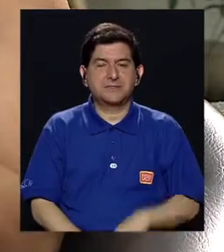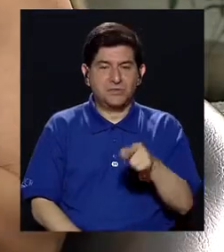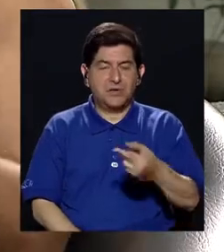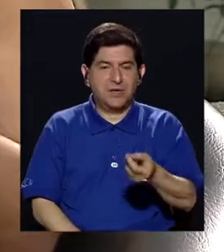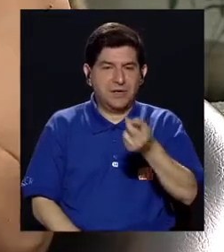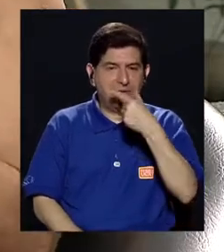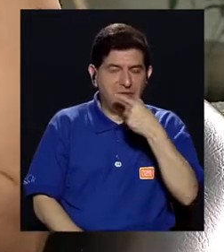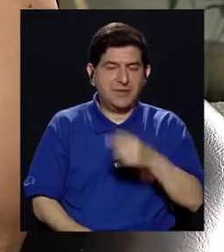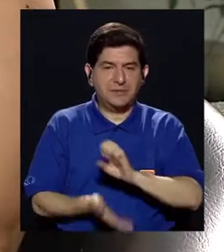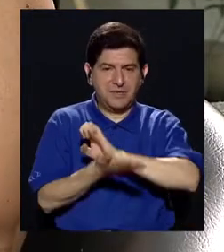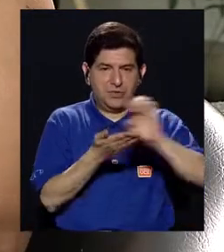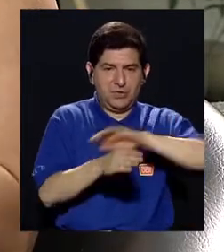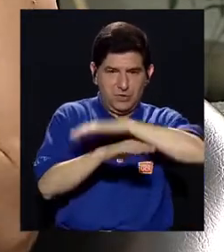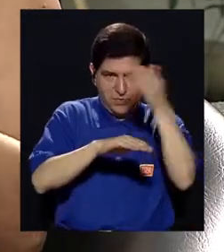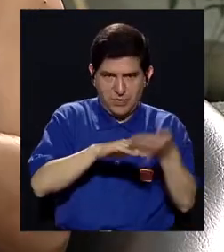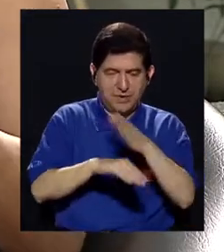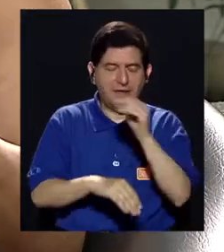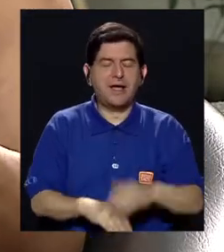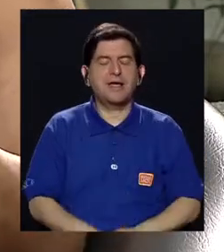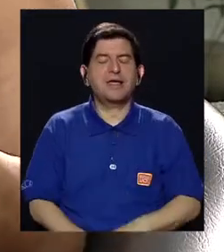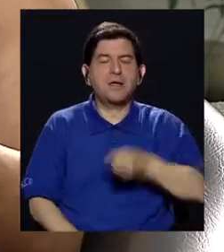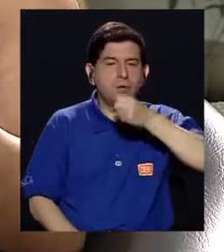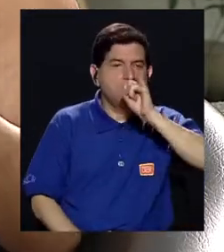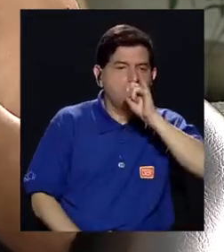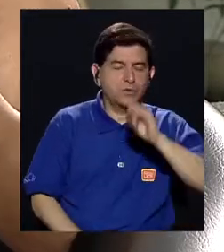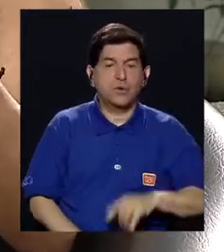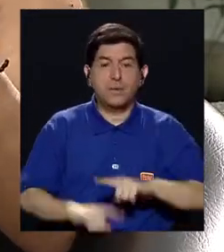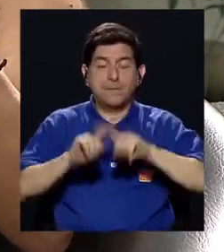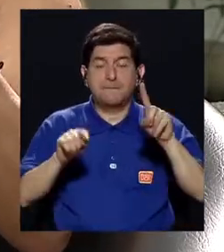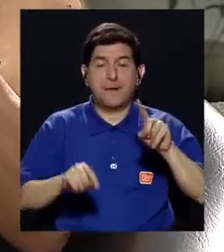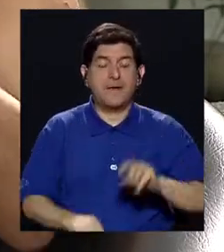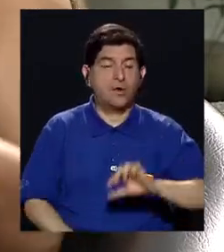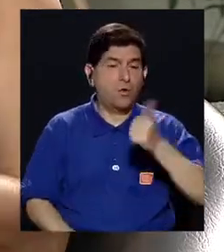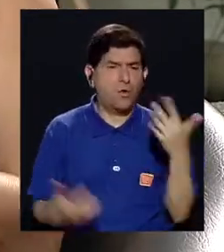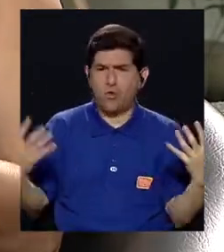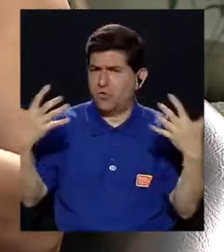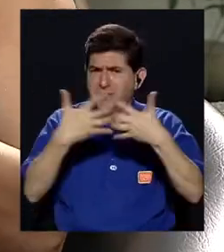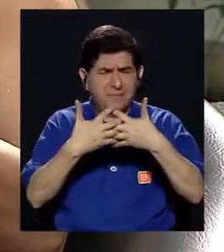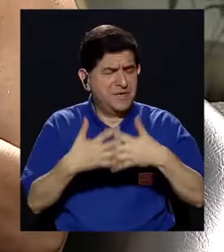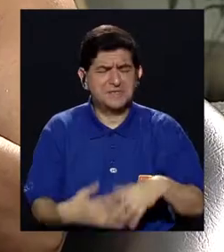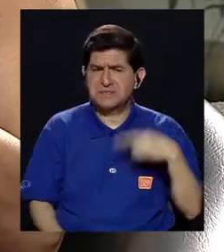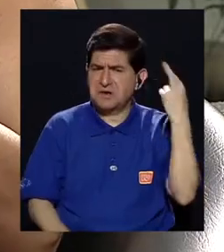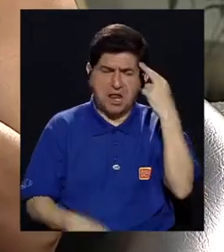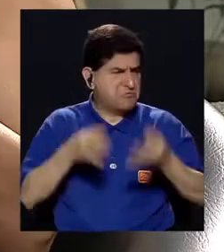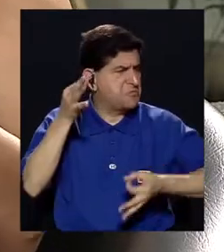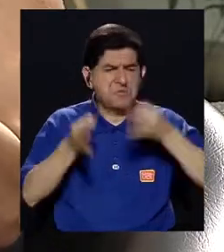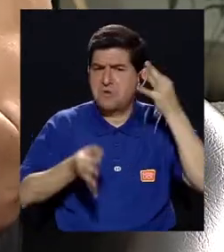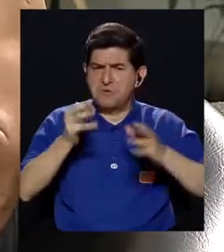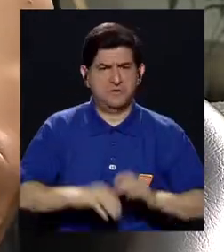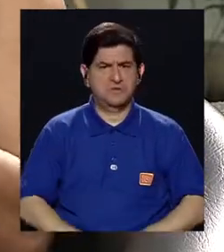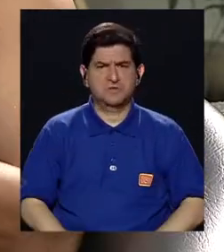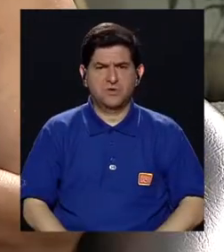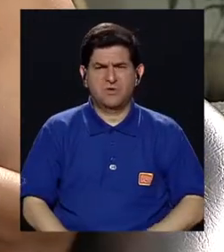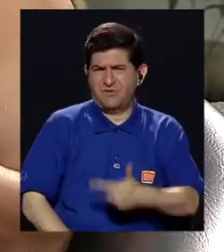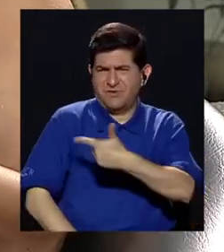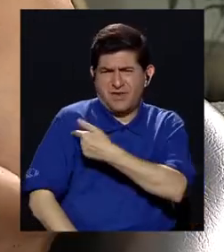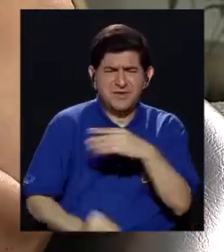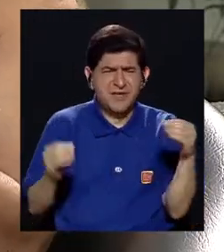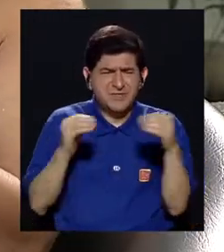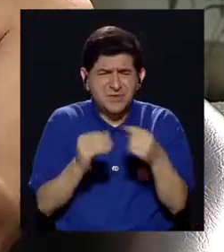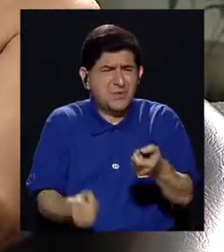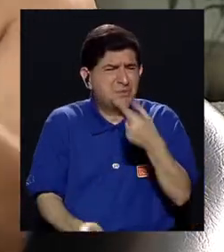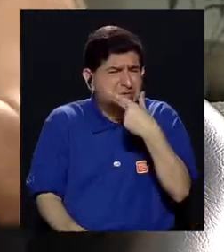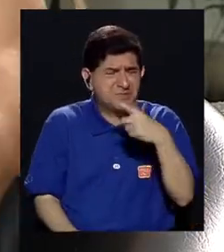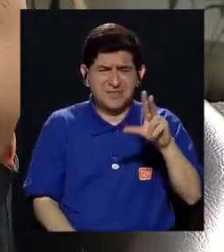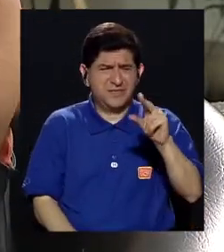Pero otra combinación no es ni justificable, o sea, no inyección más pastillas,